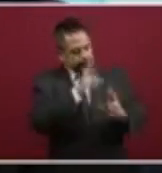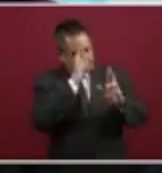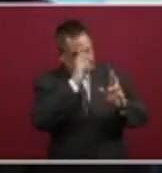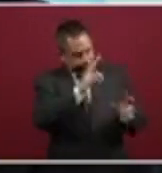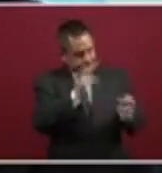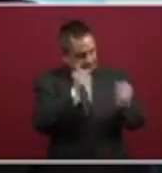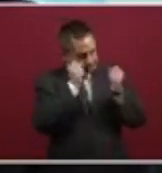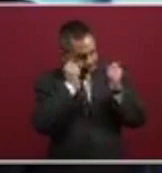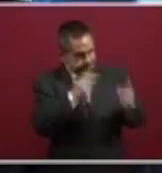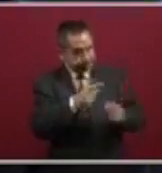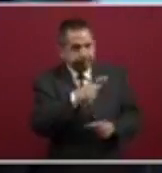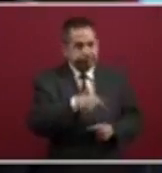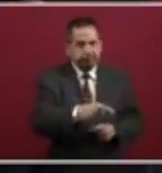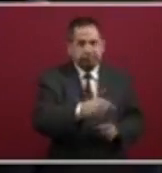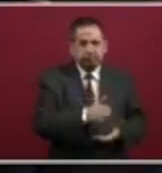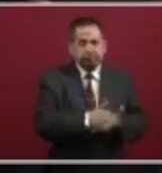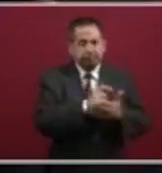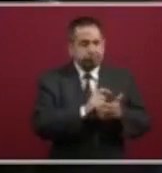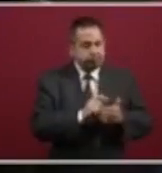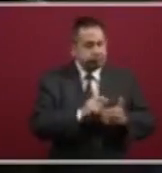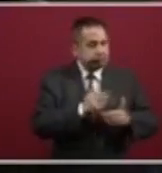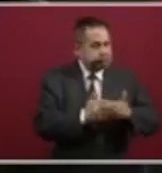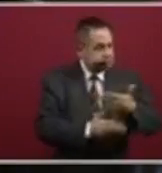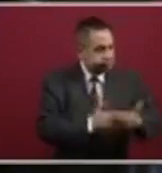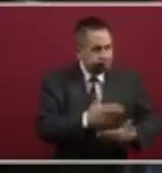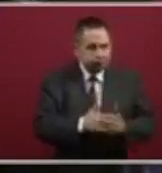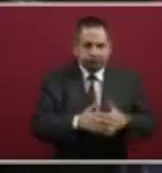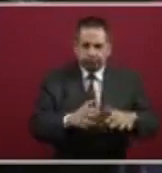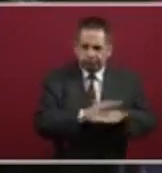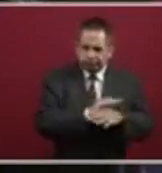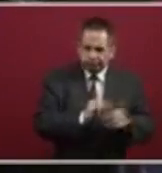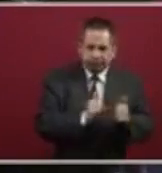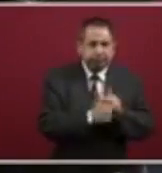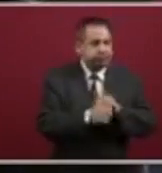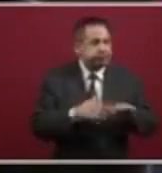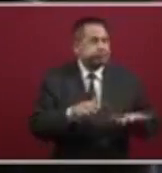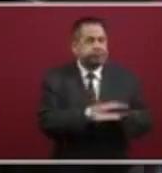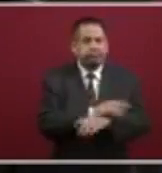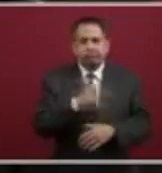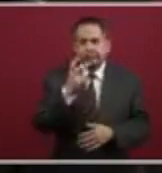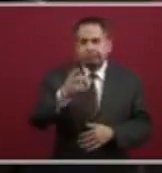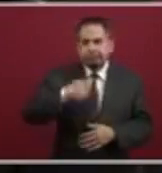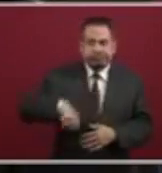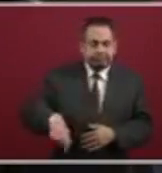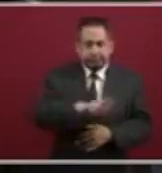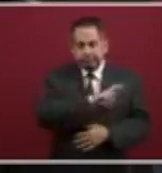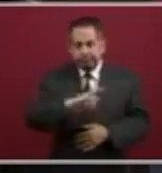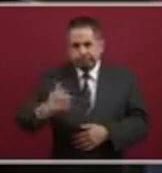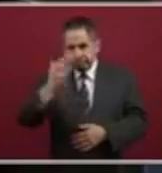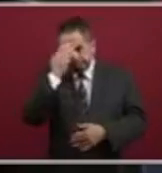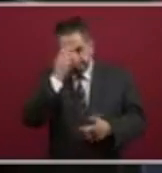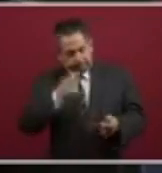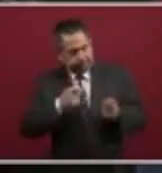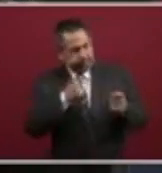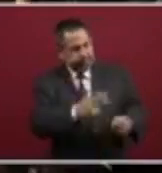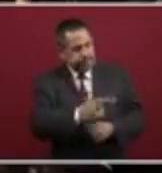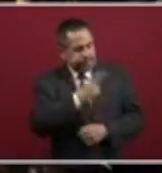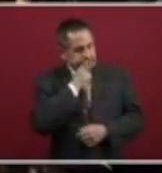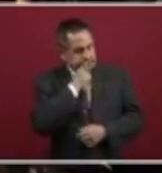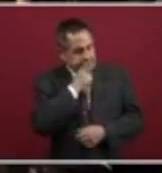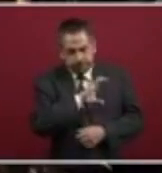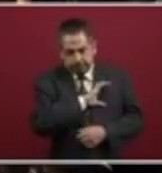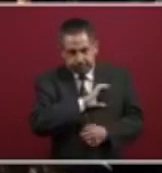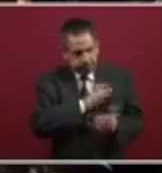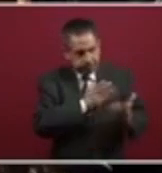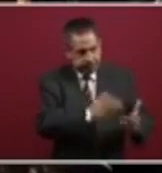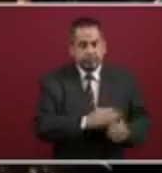verdaderos agentes de cambio que merecen todo el aprecio y reconocimiento de nuestra sociedad.